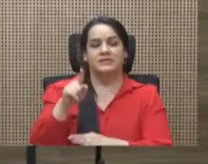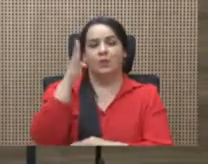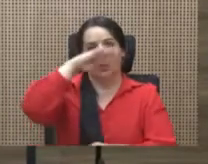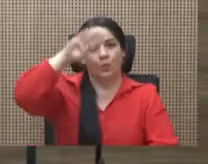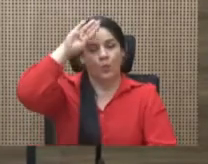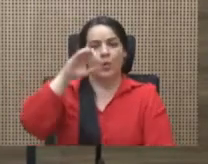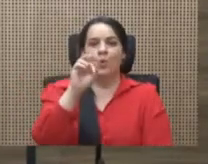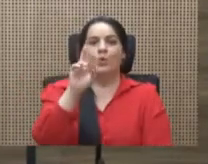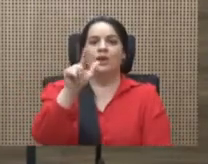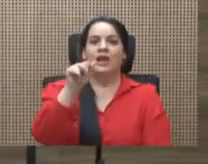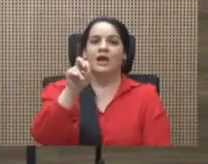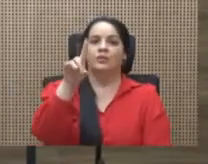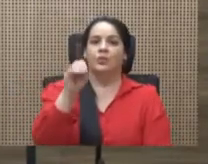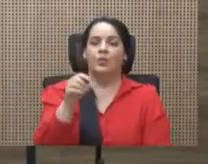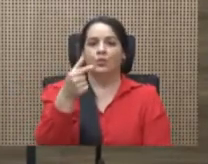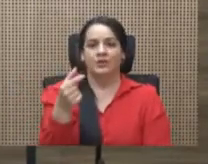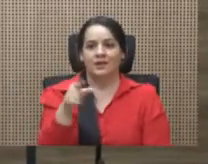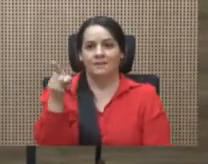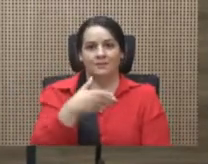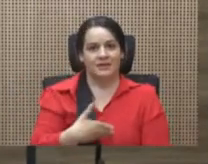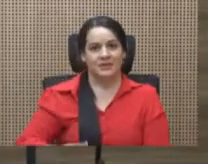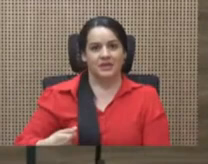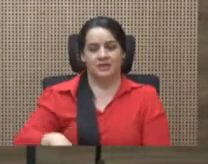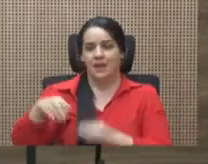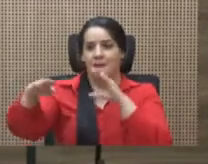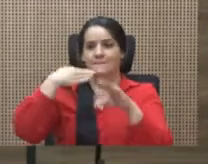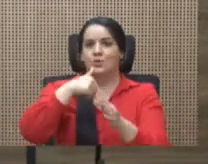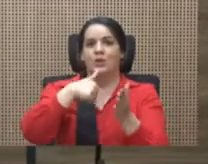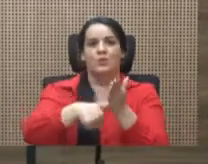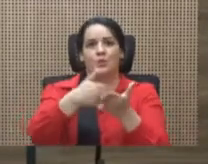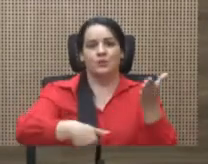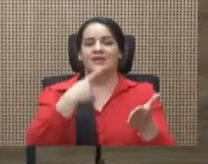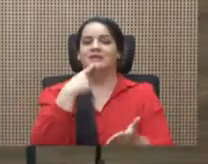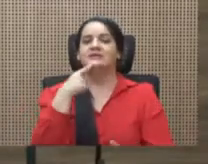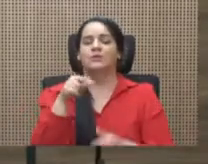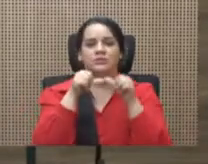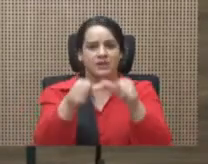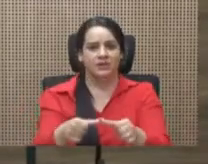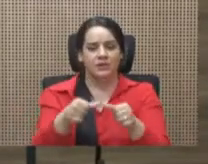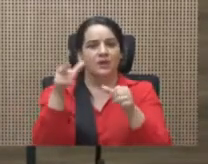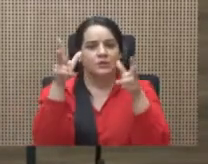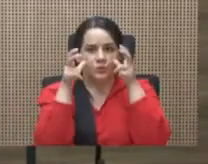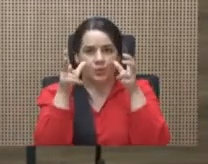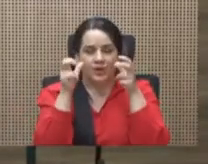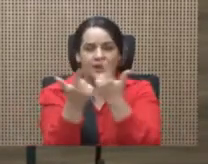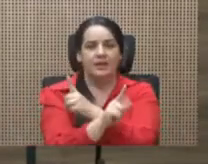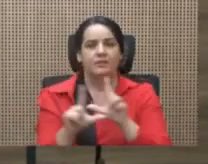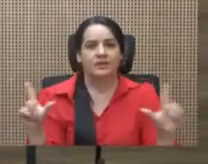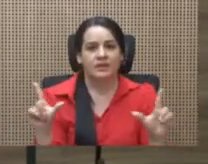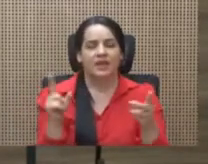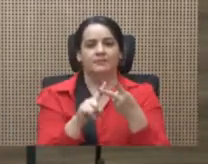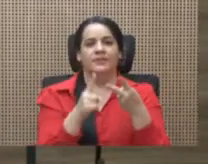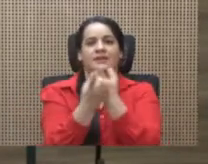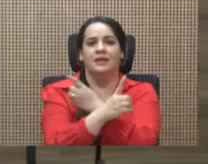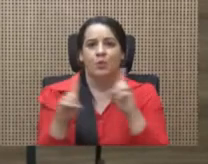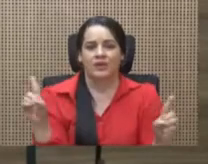Orlando Gutiérrez, que es el presidente que nos envió una nota y dice lo siguiente, por favor escuchen, la libertad, la democracia,